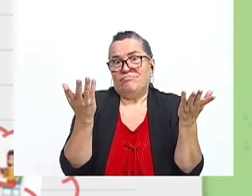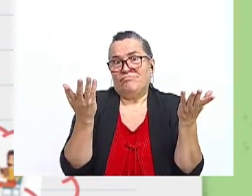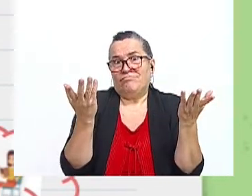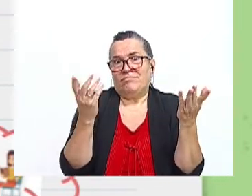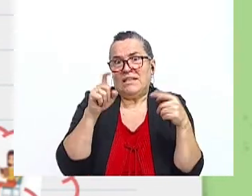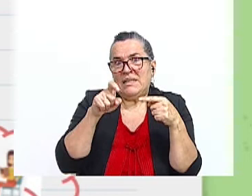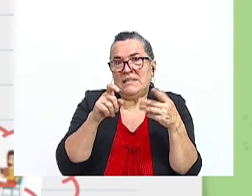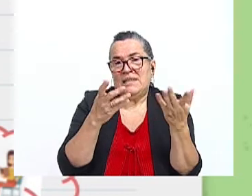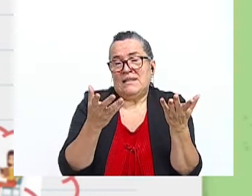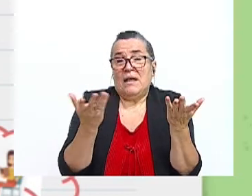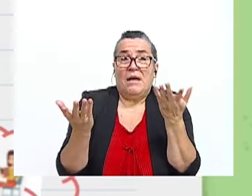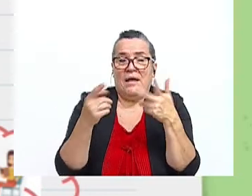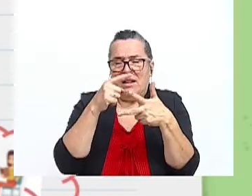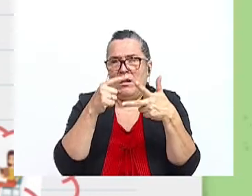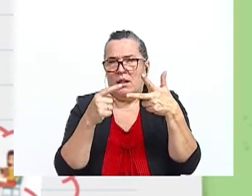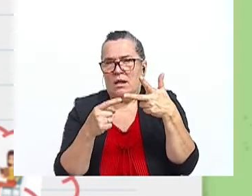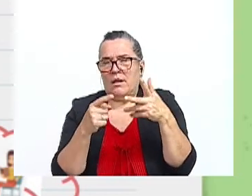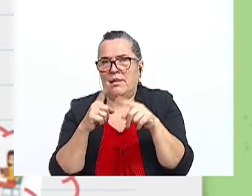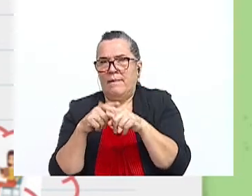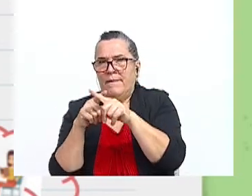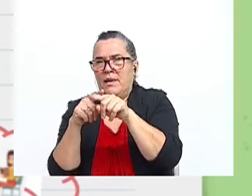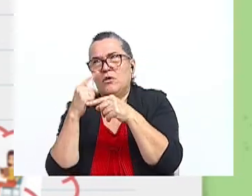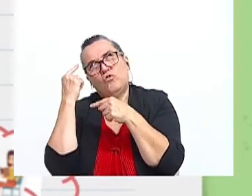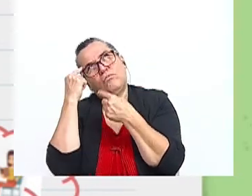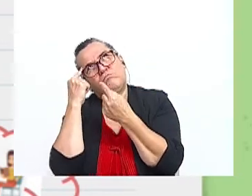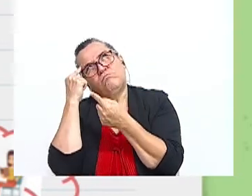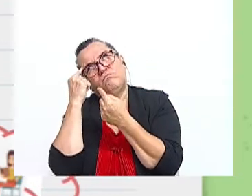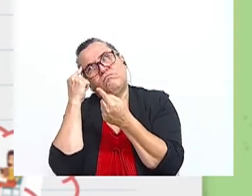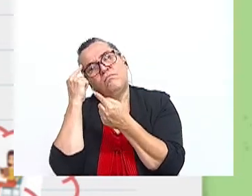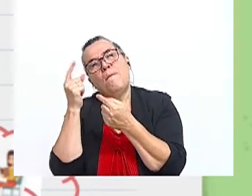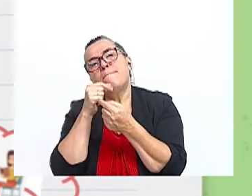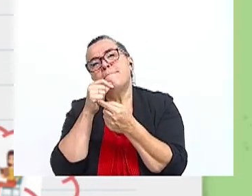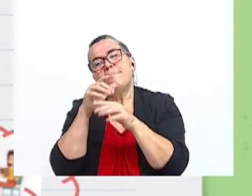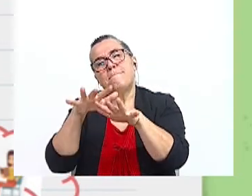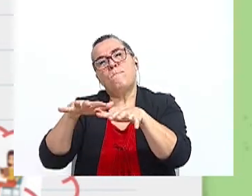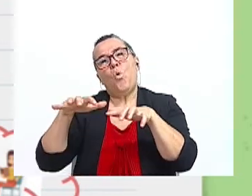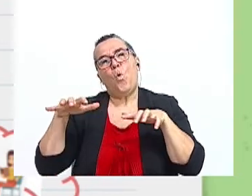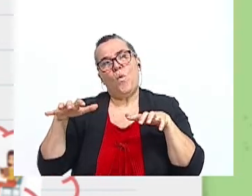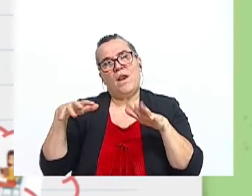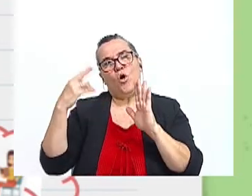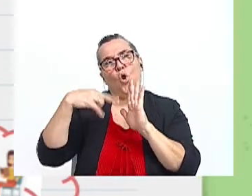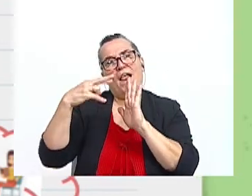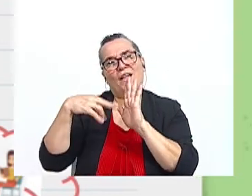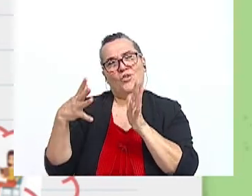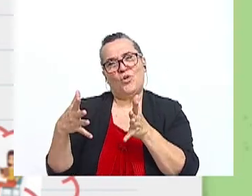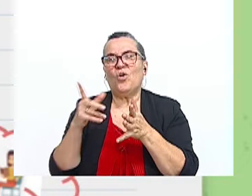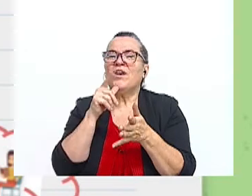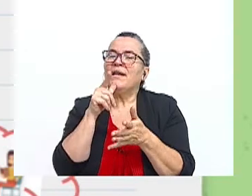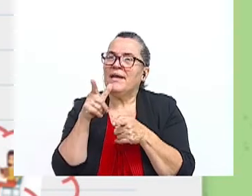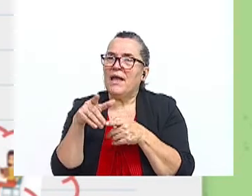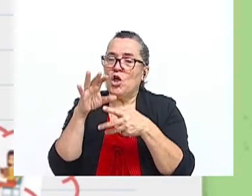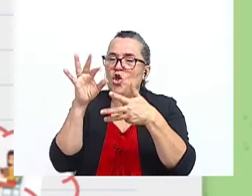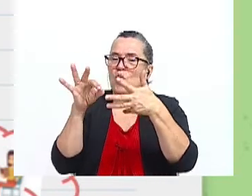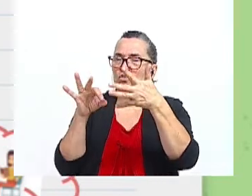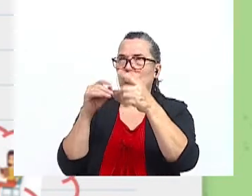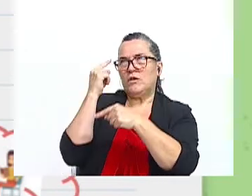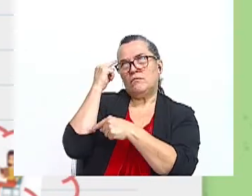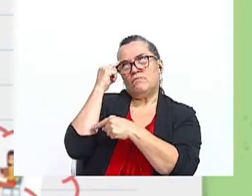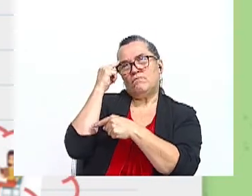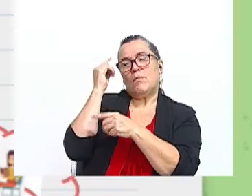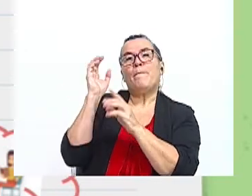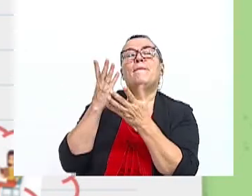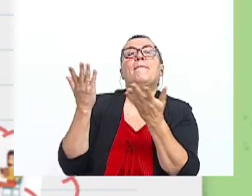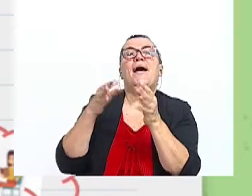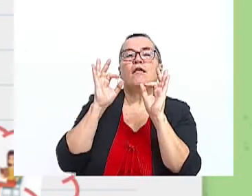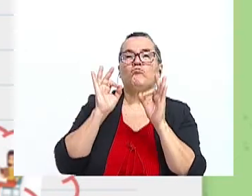lo necesita. Entonces tengo que pensar bien en todas esas opciones que yo